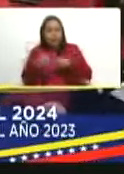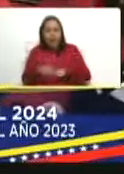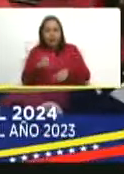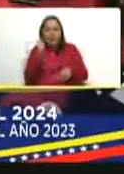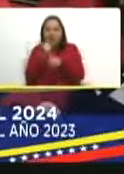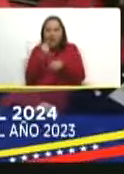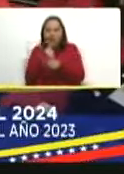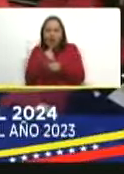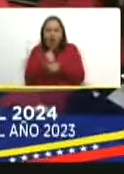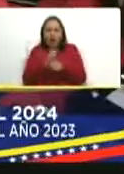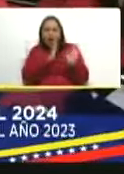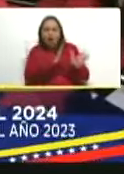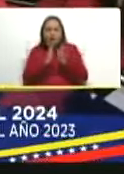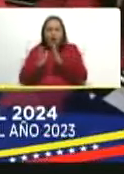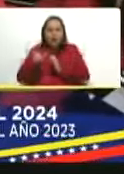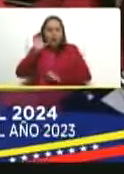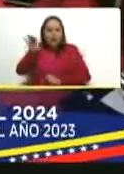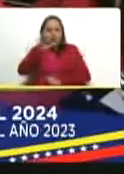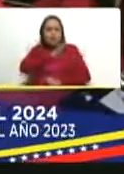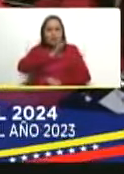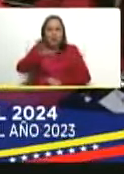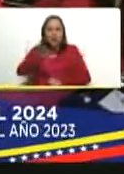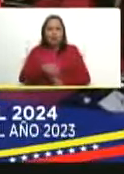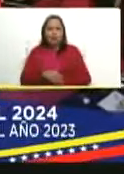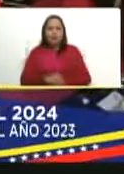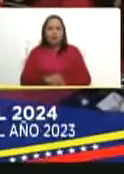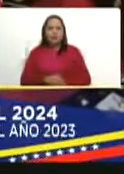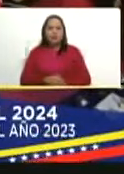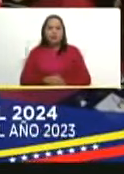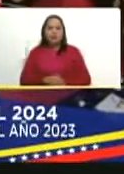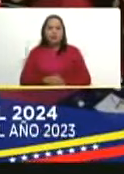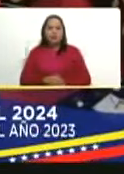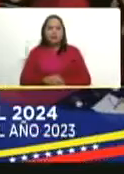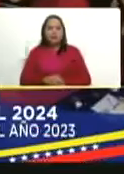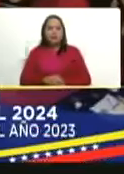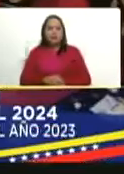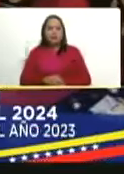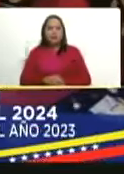y construir un Estado soberano. Magistrado,